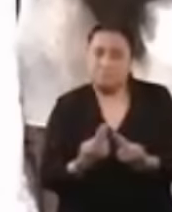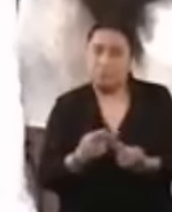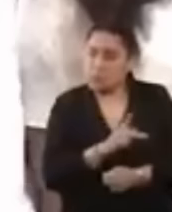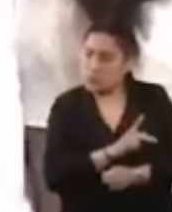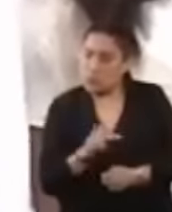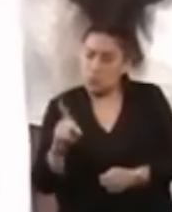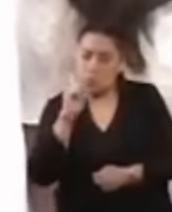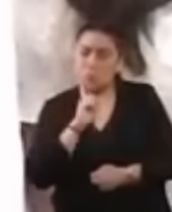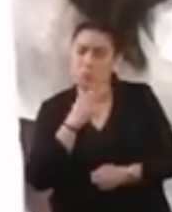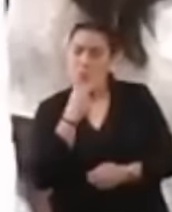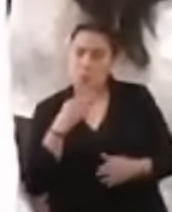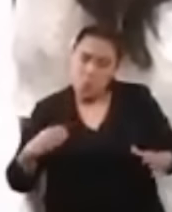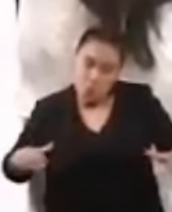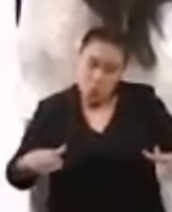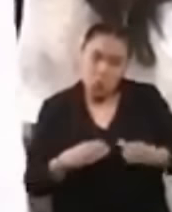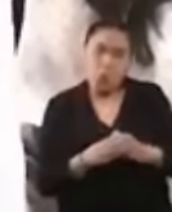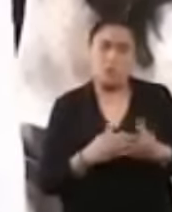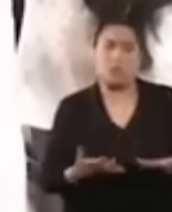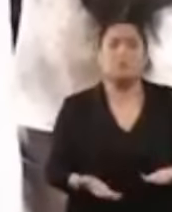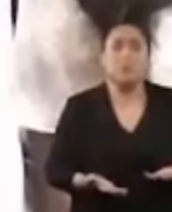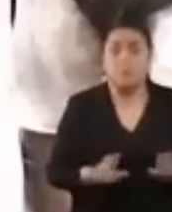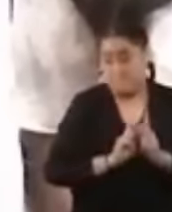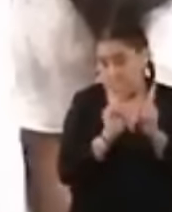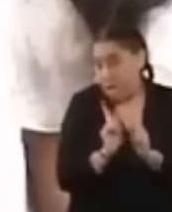necesita paz y por eso,